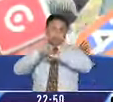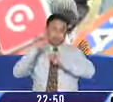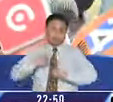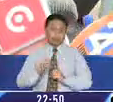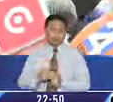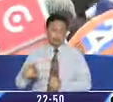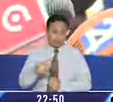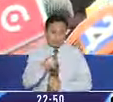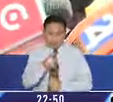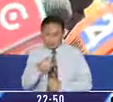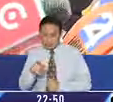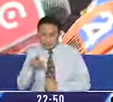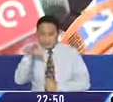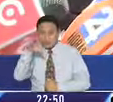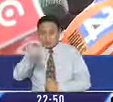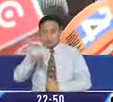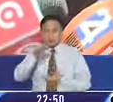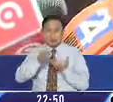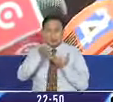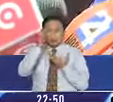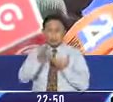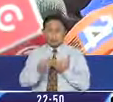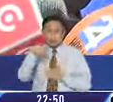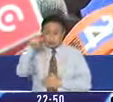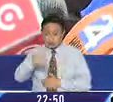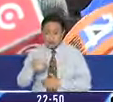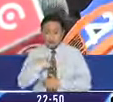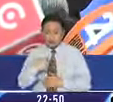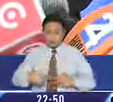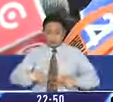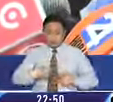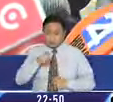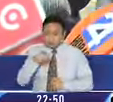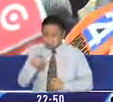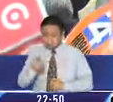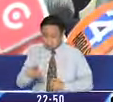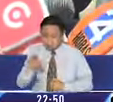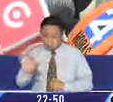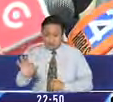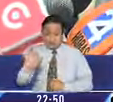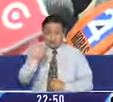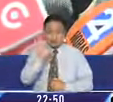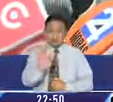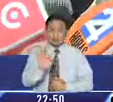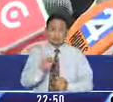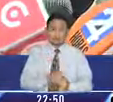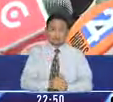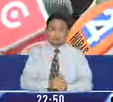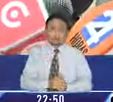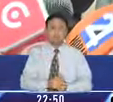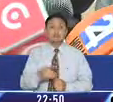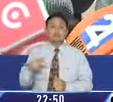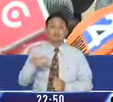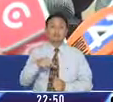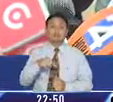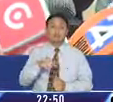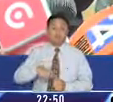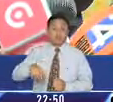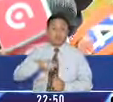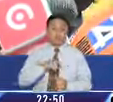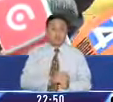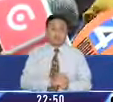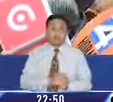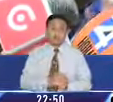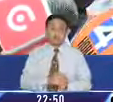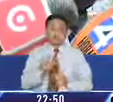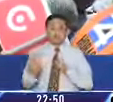pueden seleccionar la provincia y el cantón y la parroquia donde ustedes residen y con el mouse pueden seleccionar el territorio y le va a